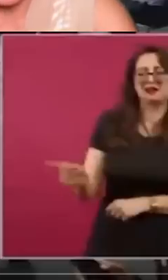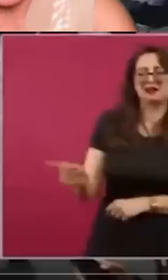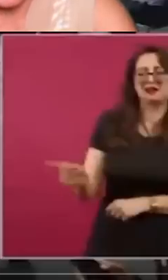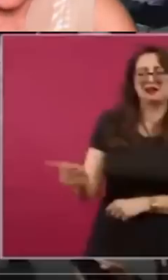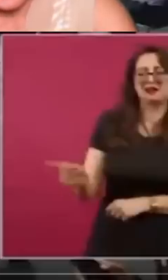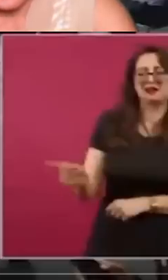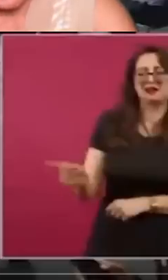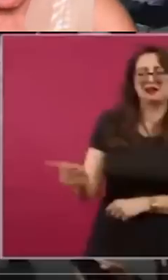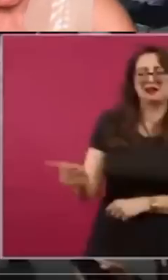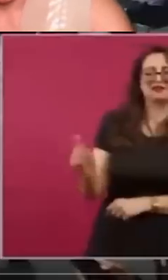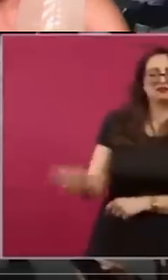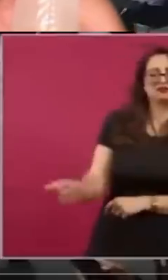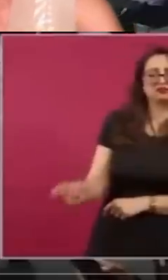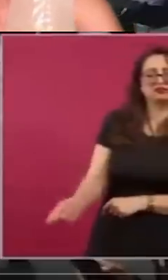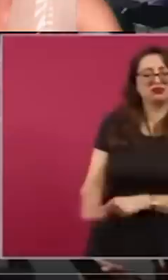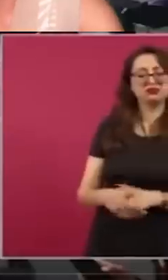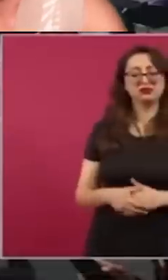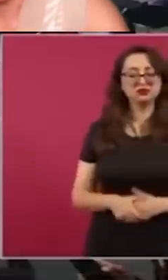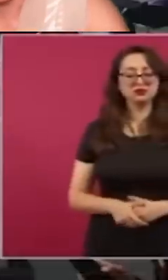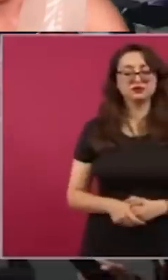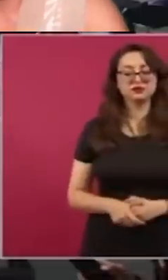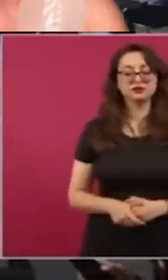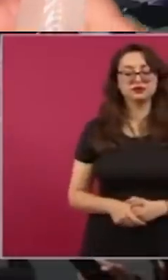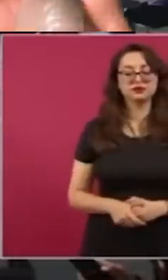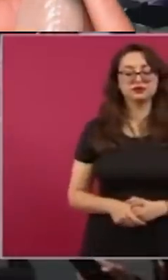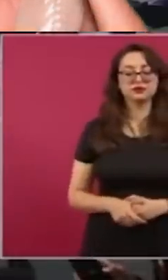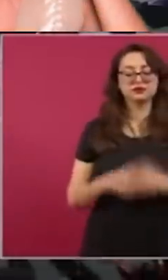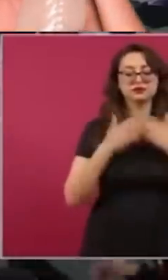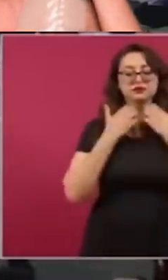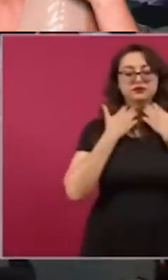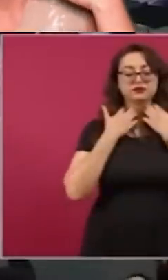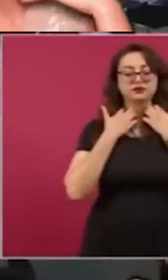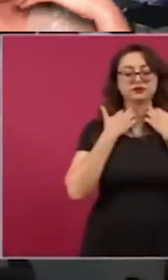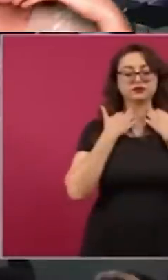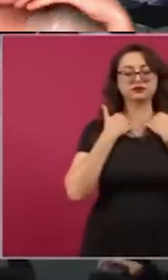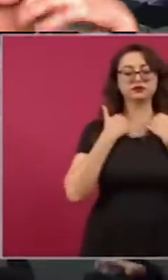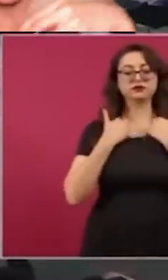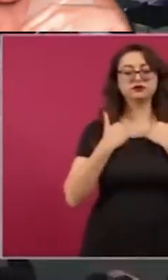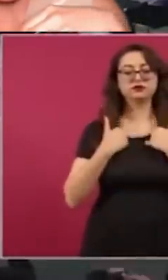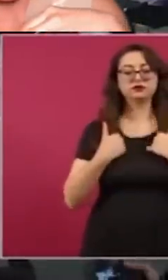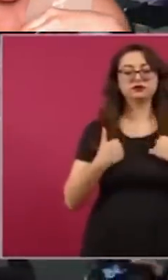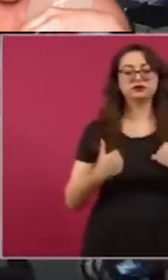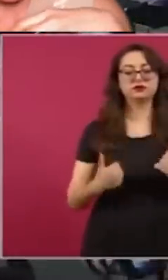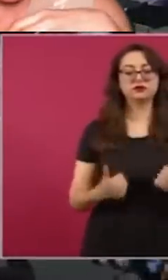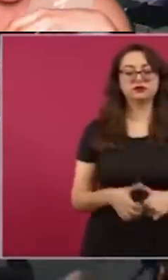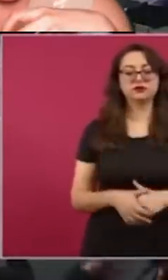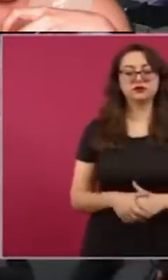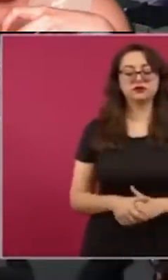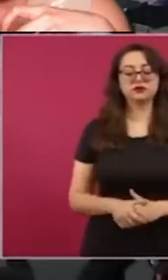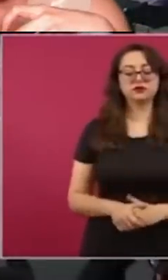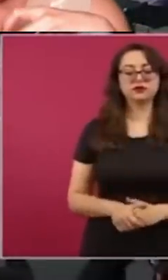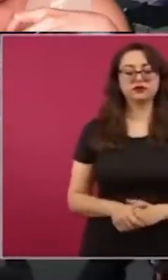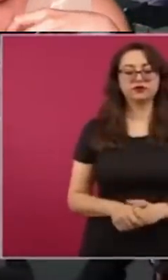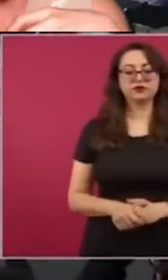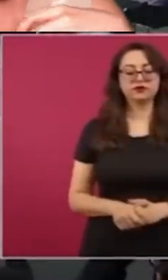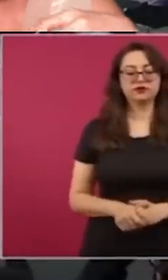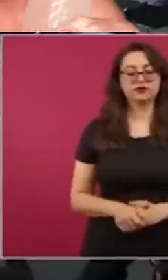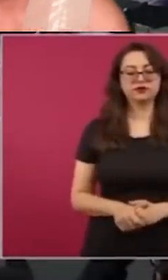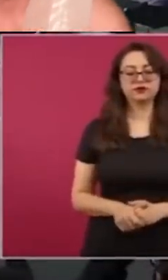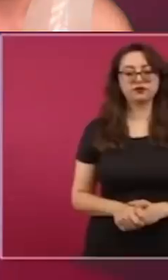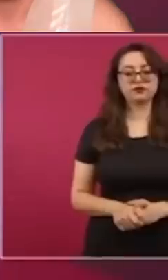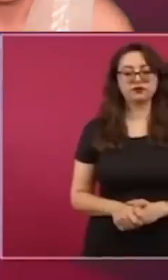Obrador. Es una denuncia. Hay